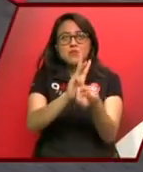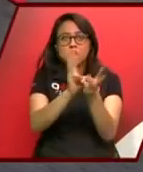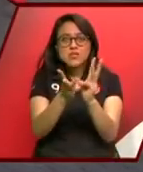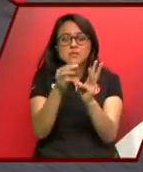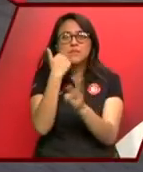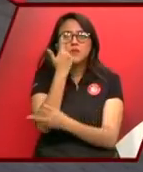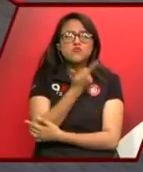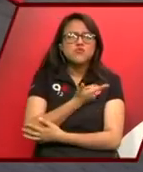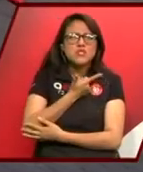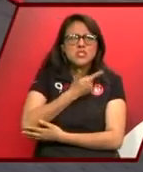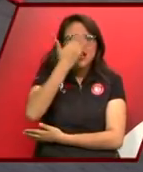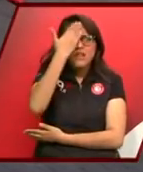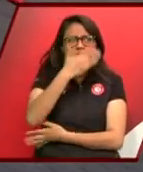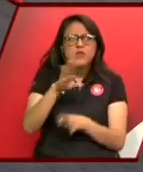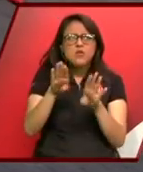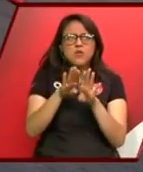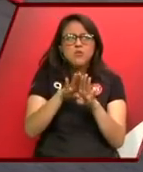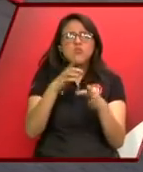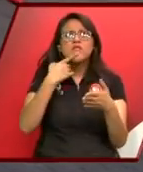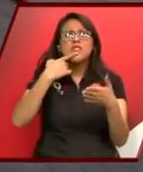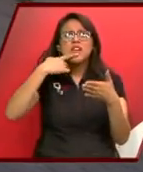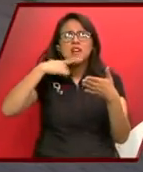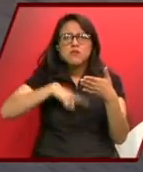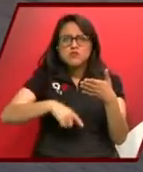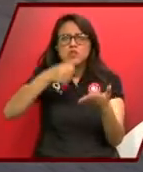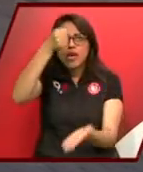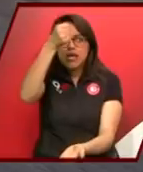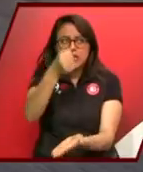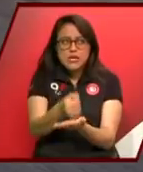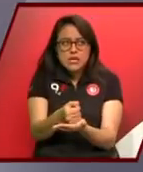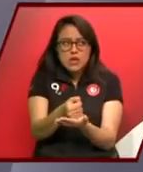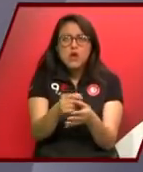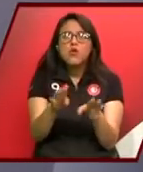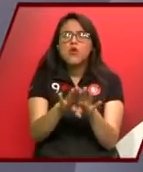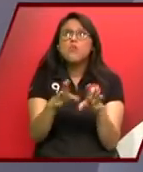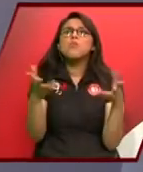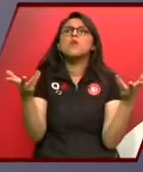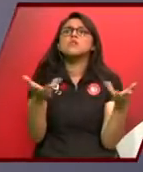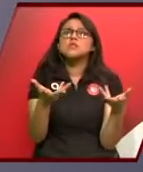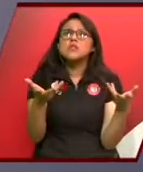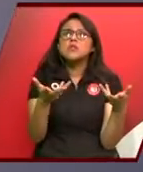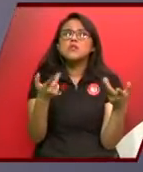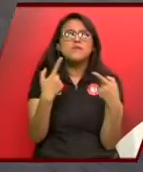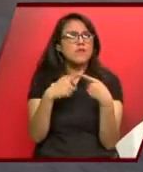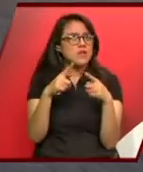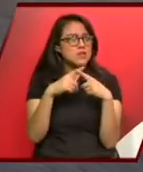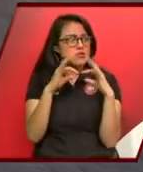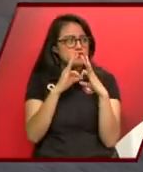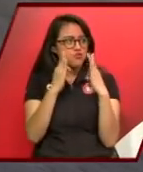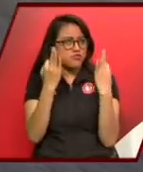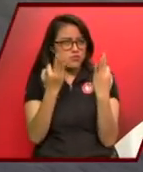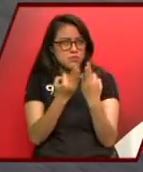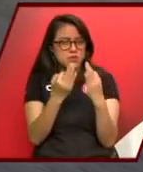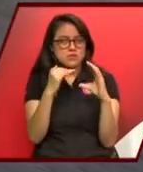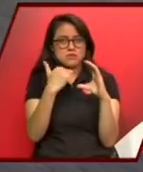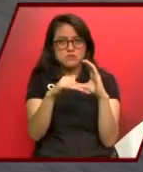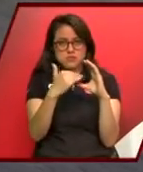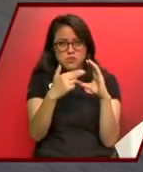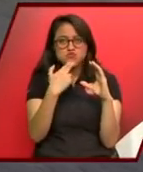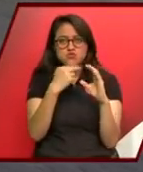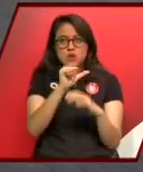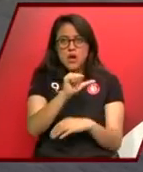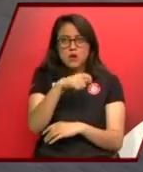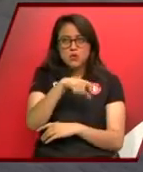me gustaría saber cómo poder hacer una denuncia en A Quien Corresponda. Hay muchas formas. Sí. Por correo